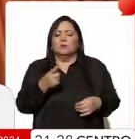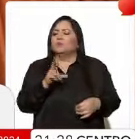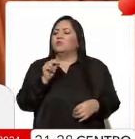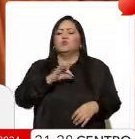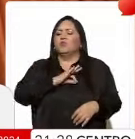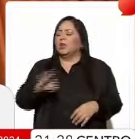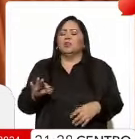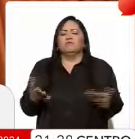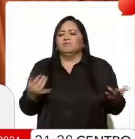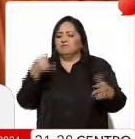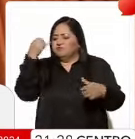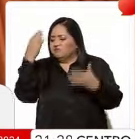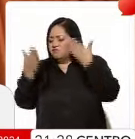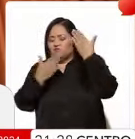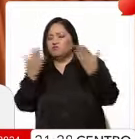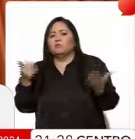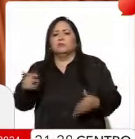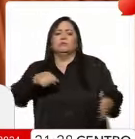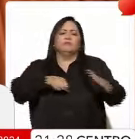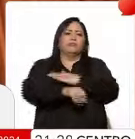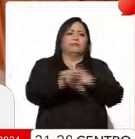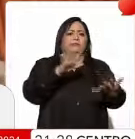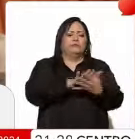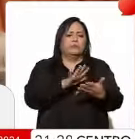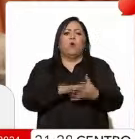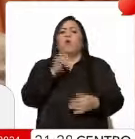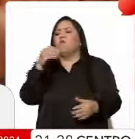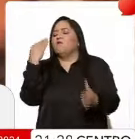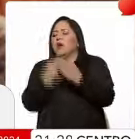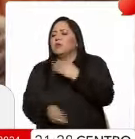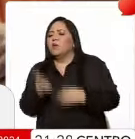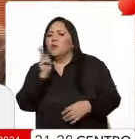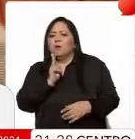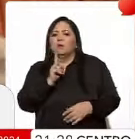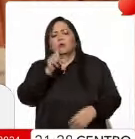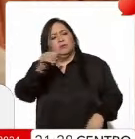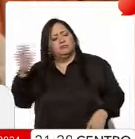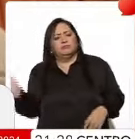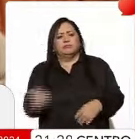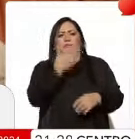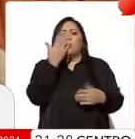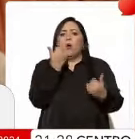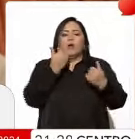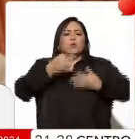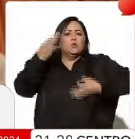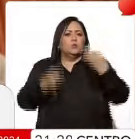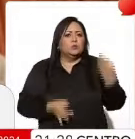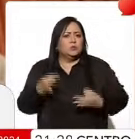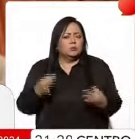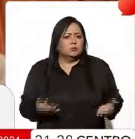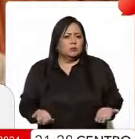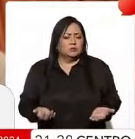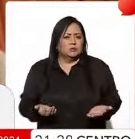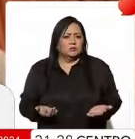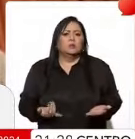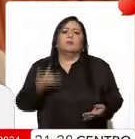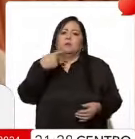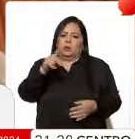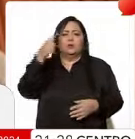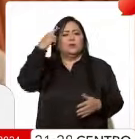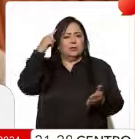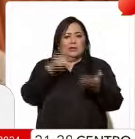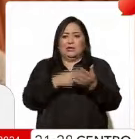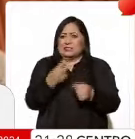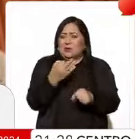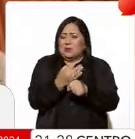pudo entrar al fondo del asunto porque hubo falta de requisitos de forma y vámonos, se acabó la justicia. Entonces, al final del día, yo creo que es una